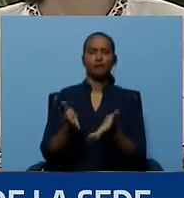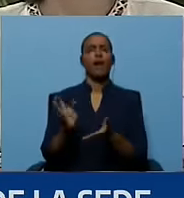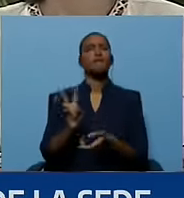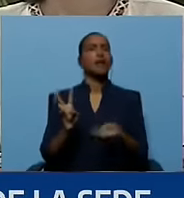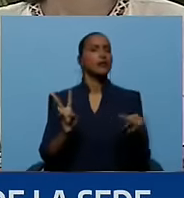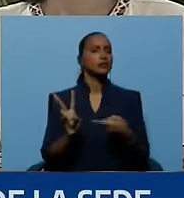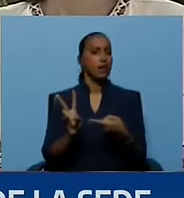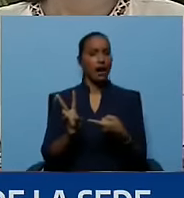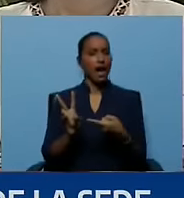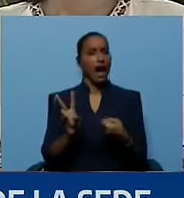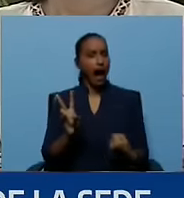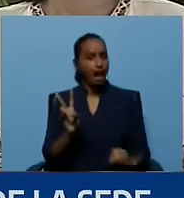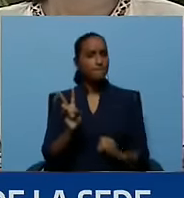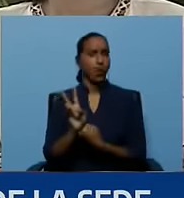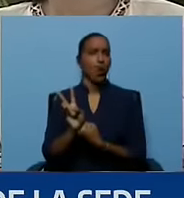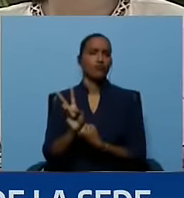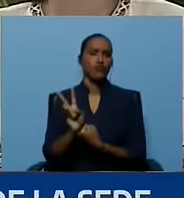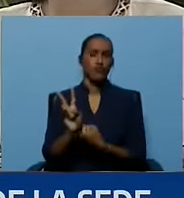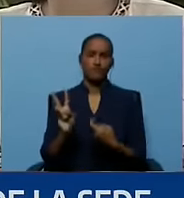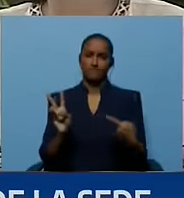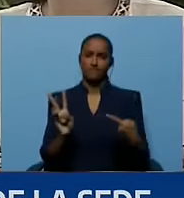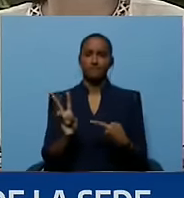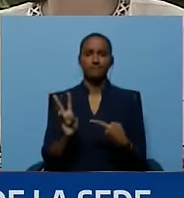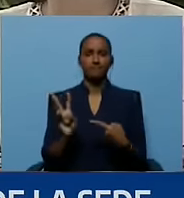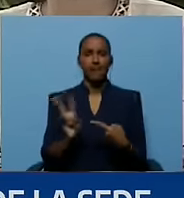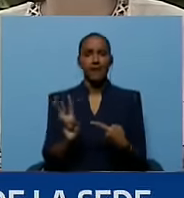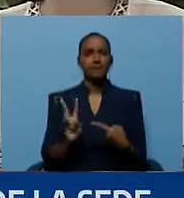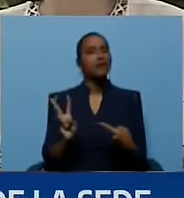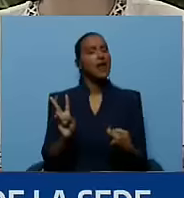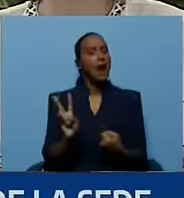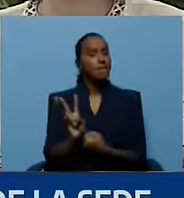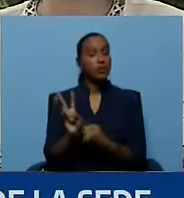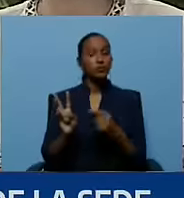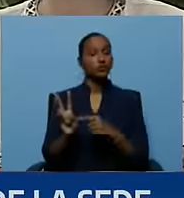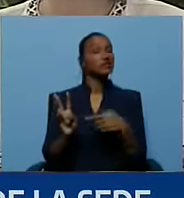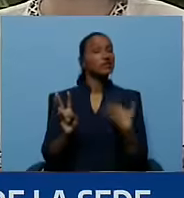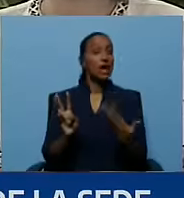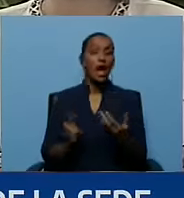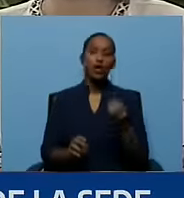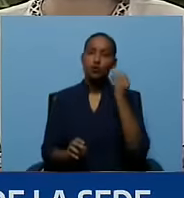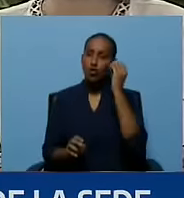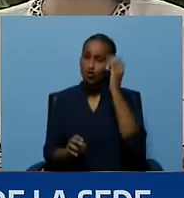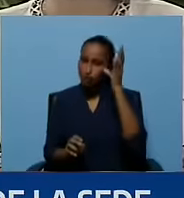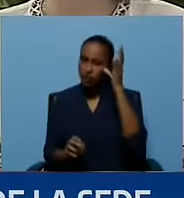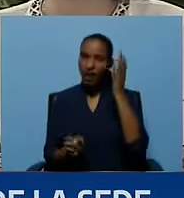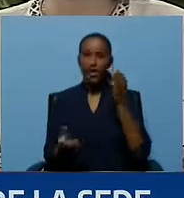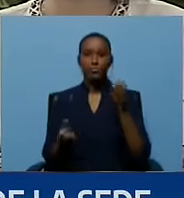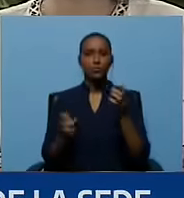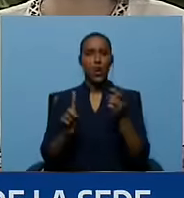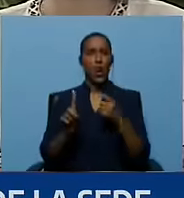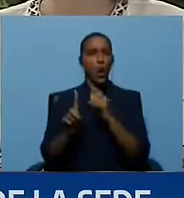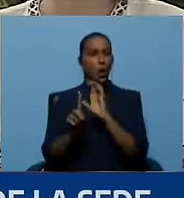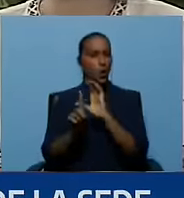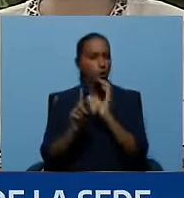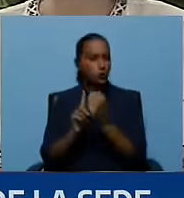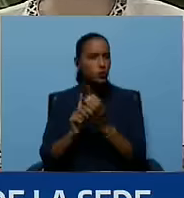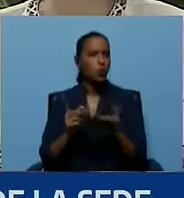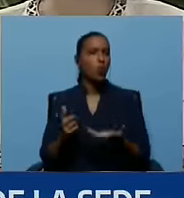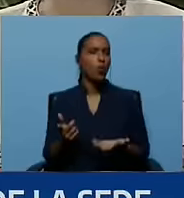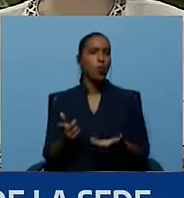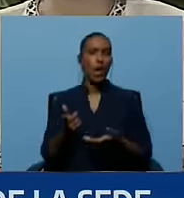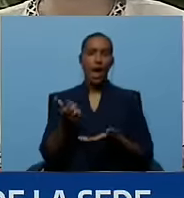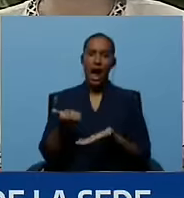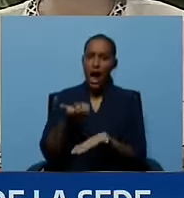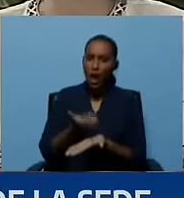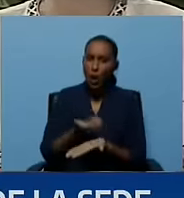Venezuela, que será, por su conocimiento, por su cultura, por su educación, por su economía y por